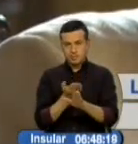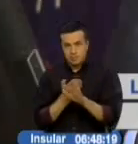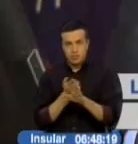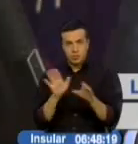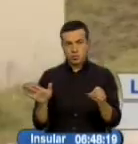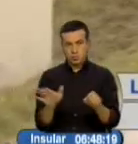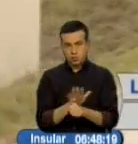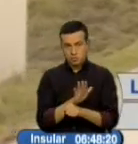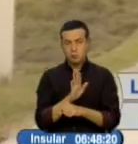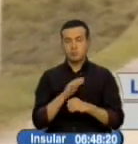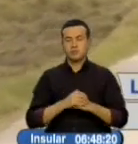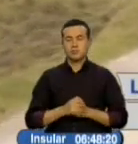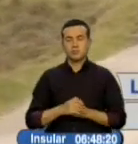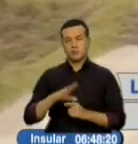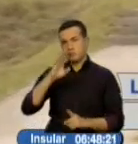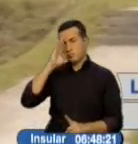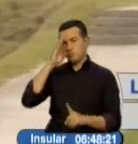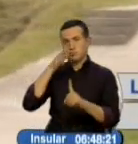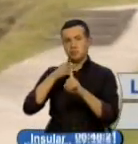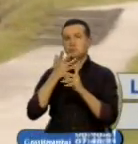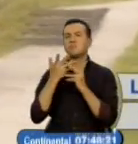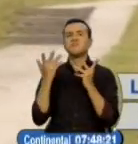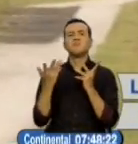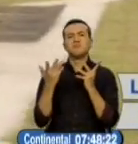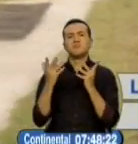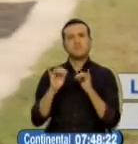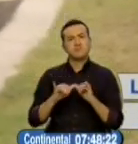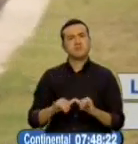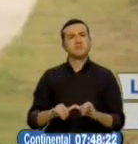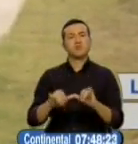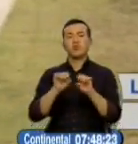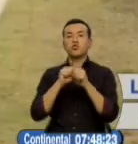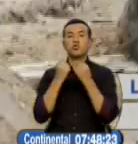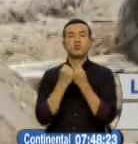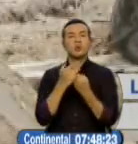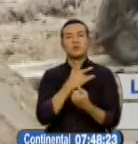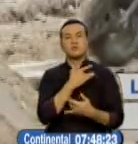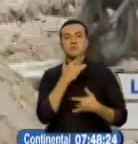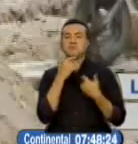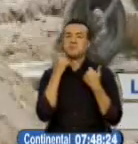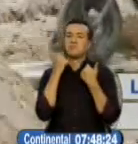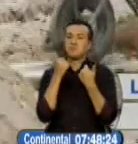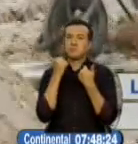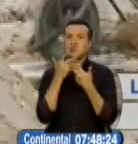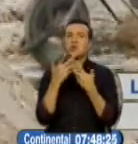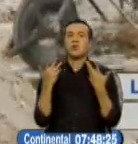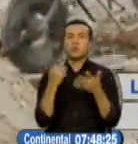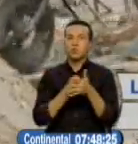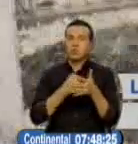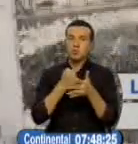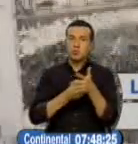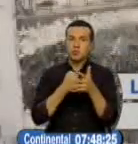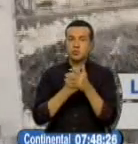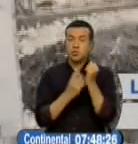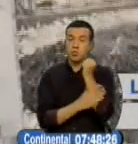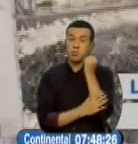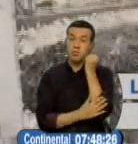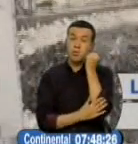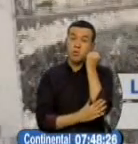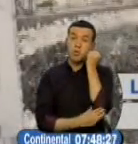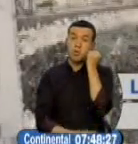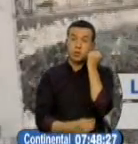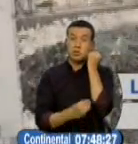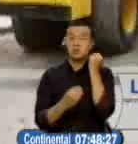el plan Toda una Vida. El propósito de este programa integral es avanzar hacia una sociedad de bienestar para todos a través de la lucha contra la pobreza extrema,